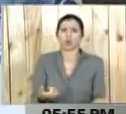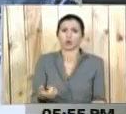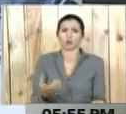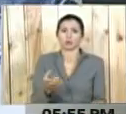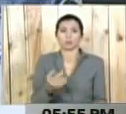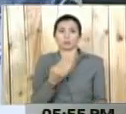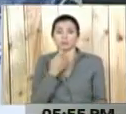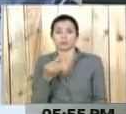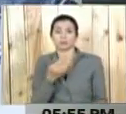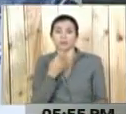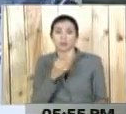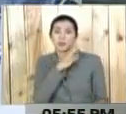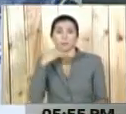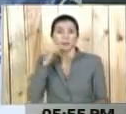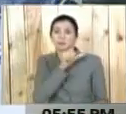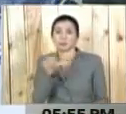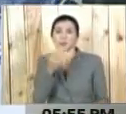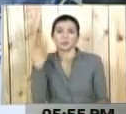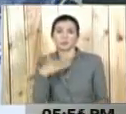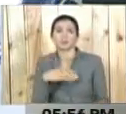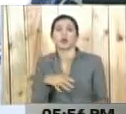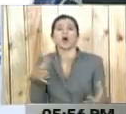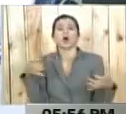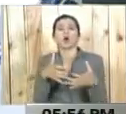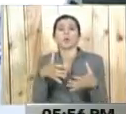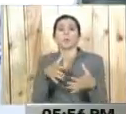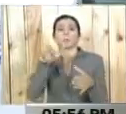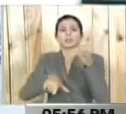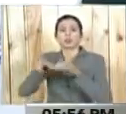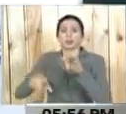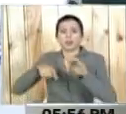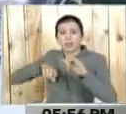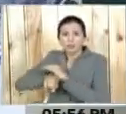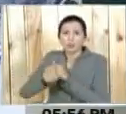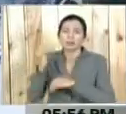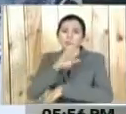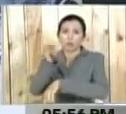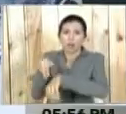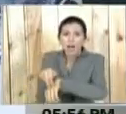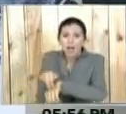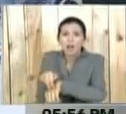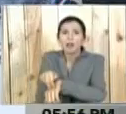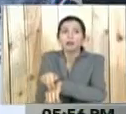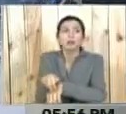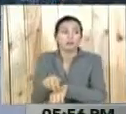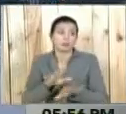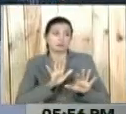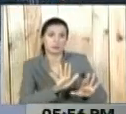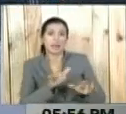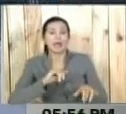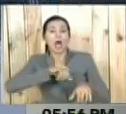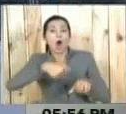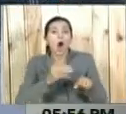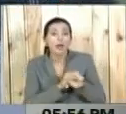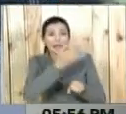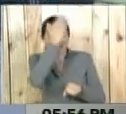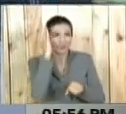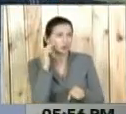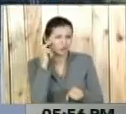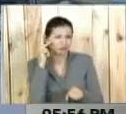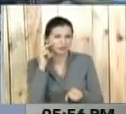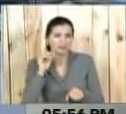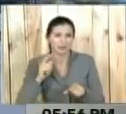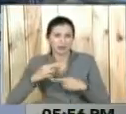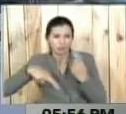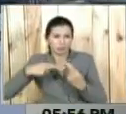semana pasada entró un grupo de gente a la Asamblea Nacional, llegó Jorge Rodríguez, llegó Héctor Rodríguez, se controló esa gente y se sacó de allí. Pero